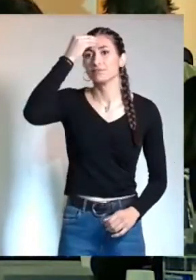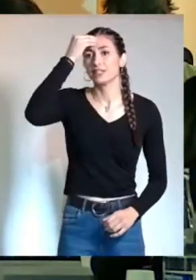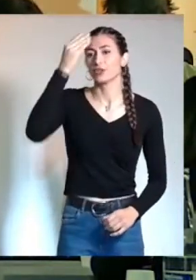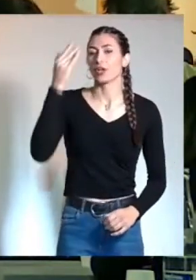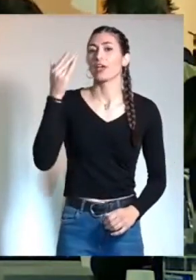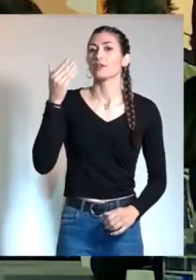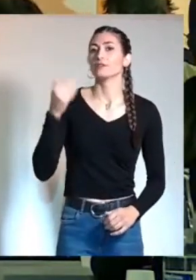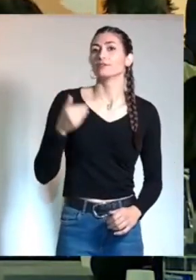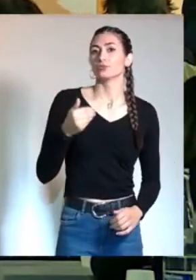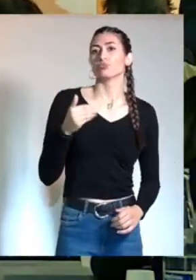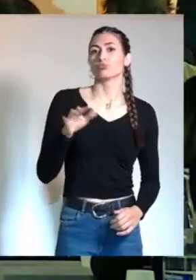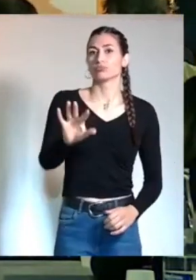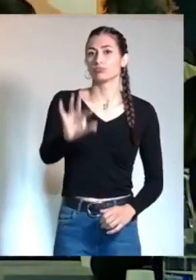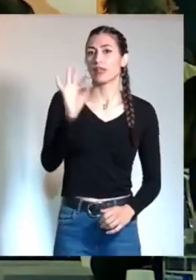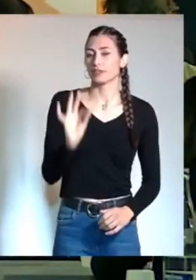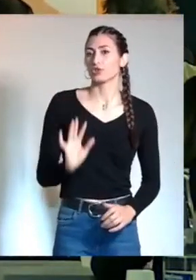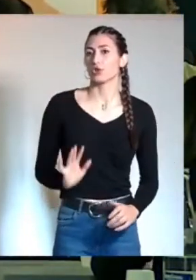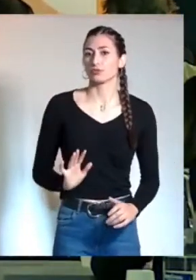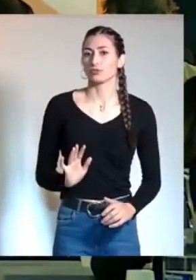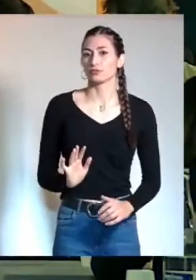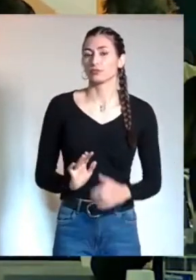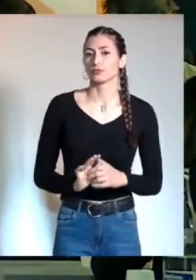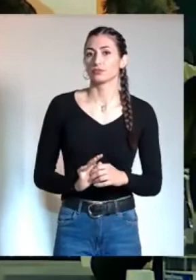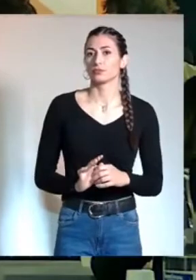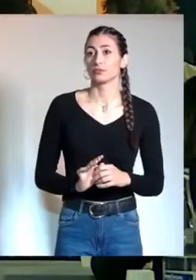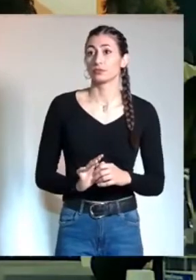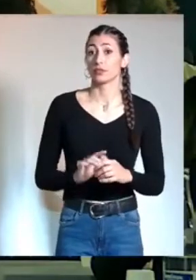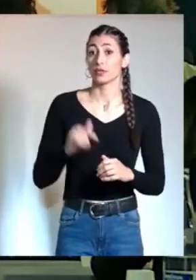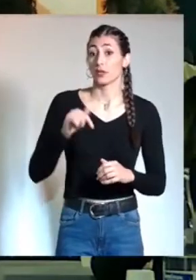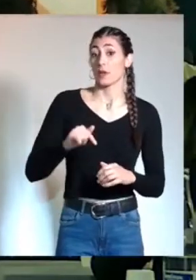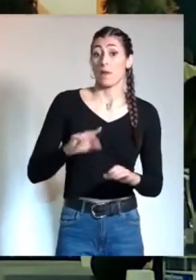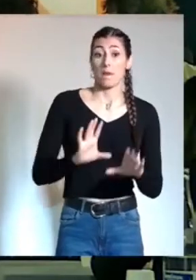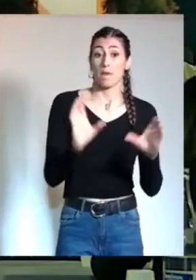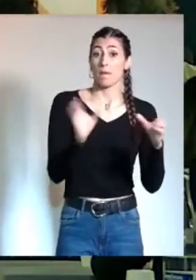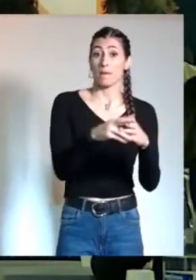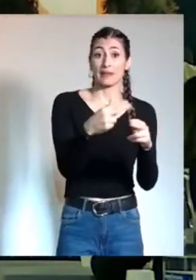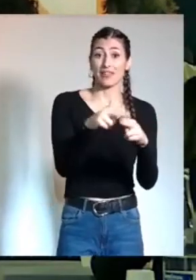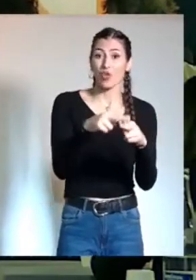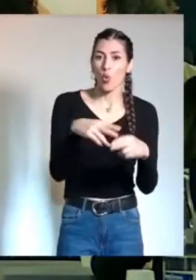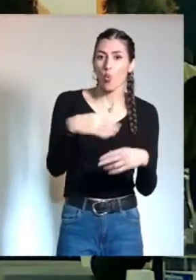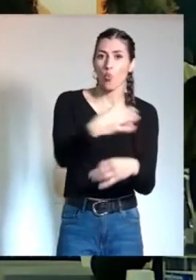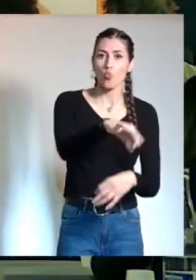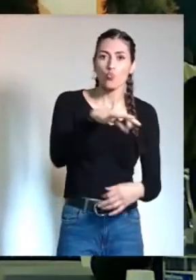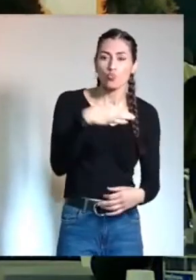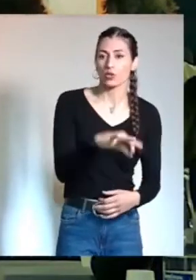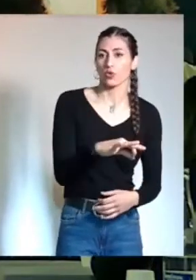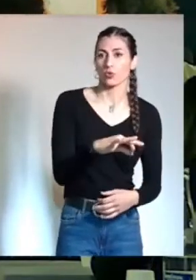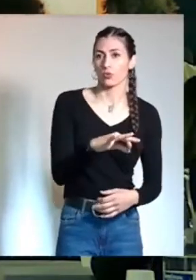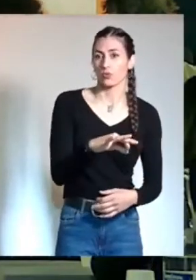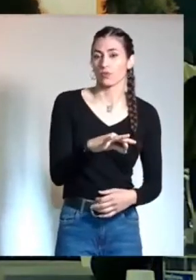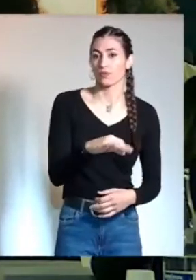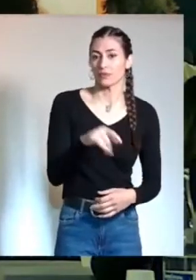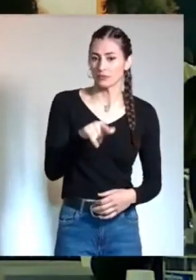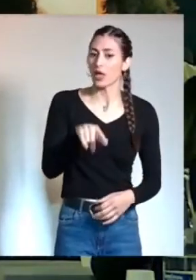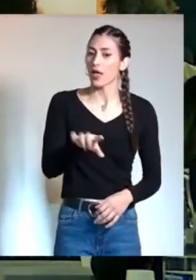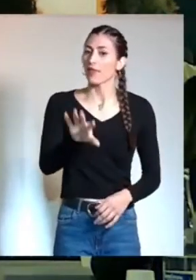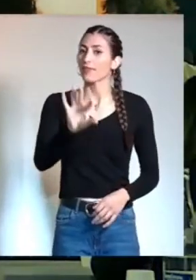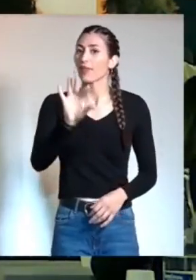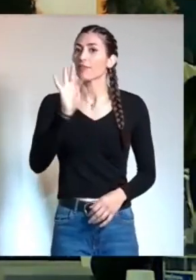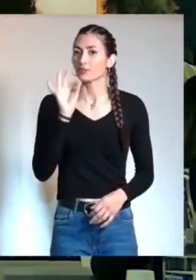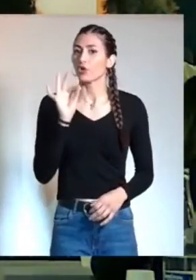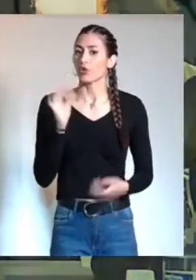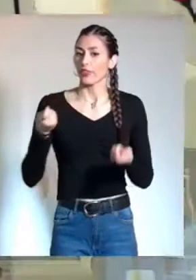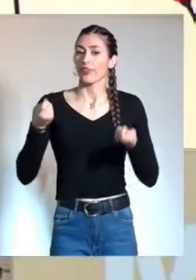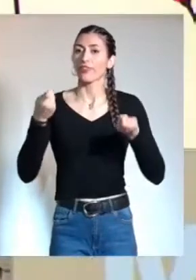tomará una decisión que nuevamente volvemos a ser un partido único, que va a ser una decisión que se va a tomar, que se va a